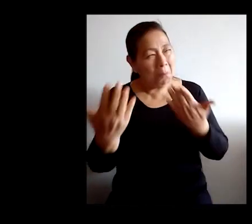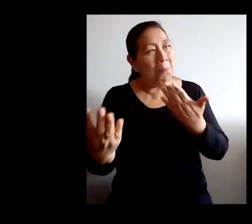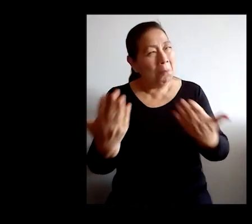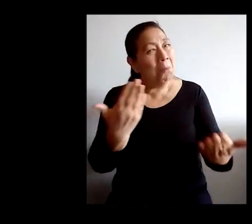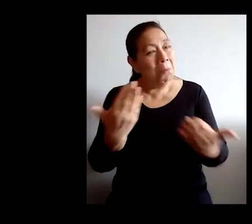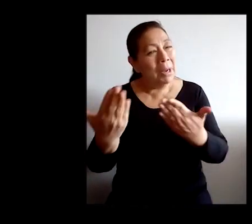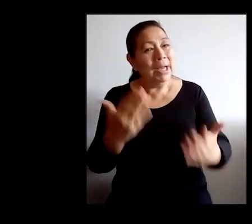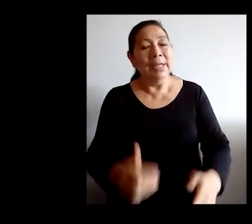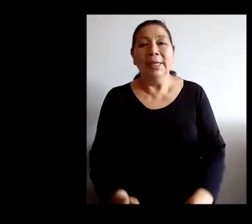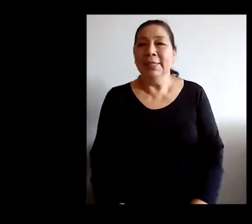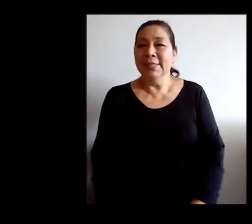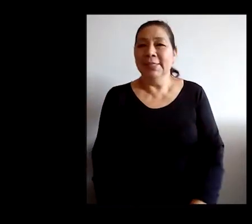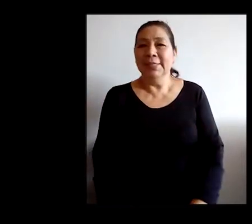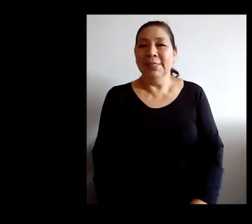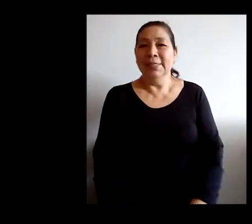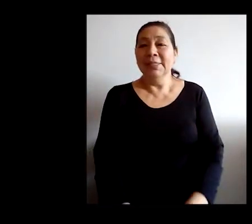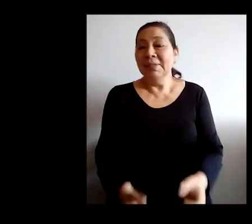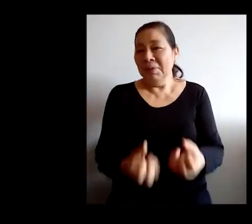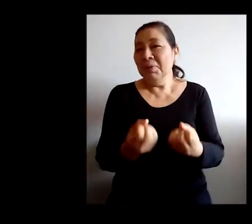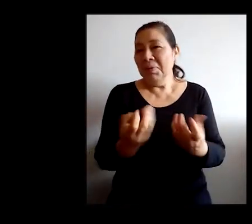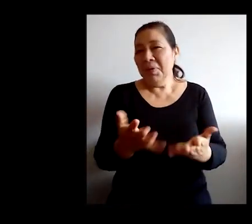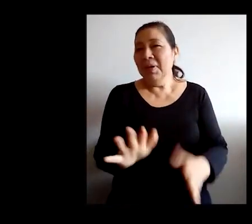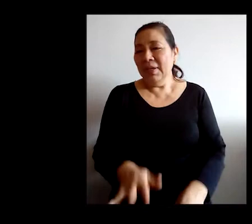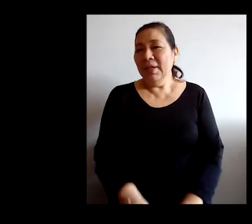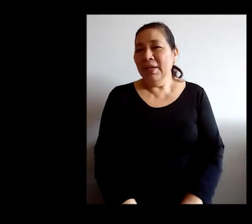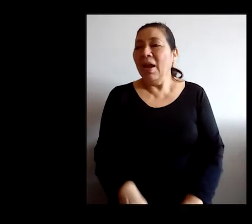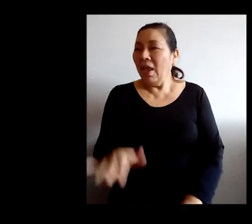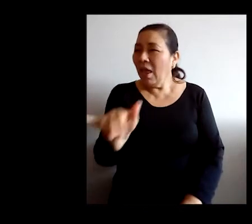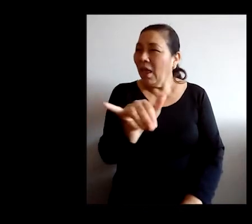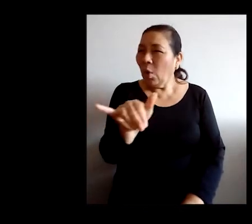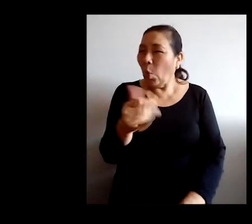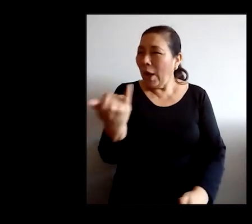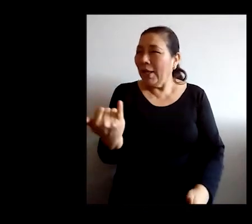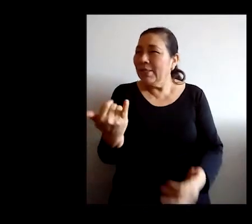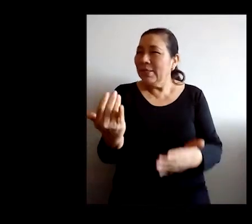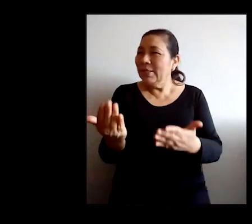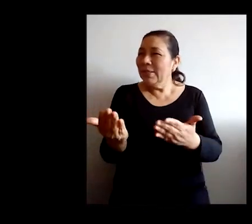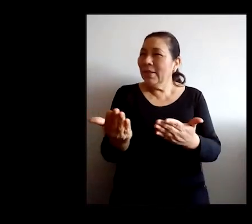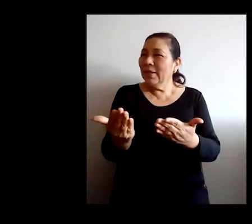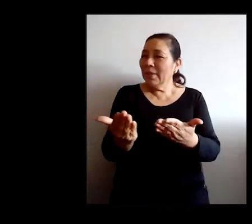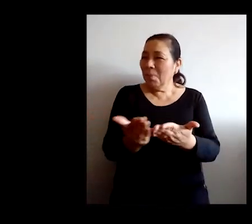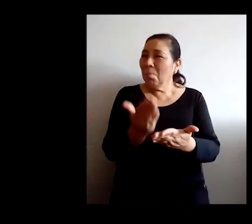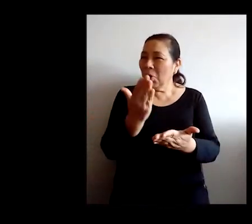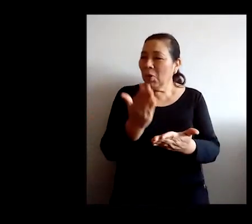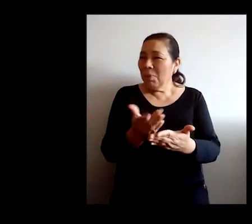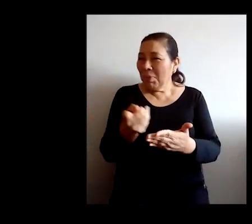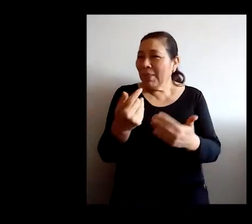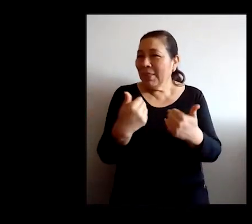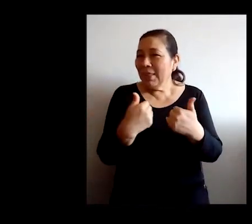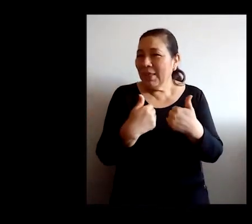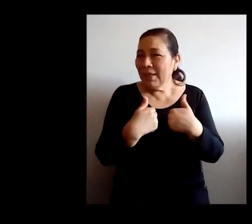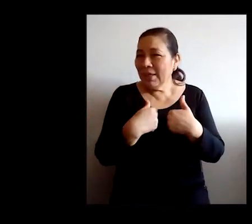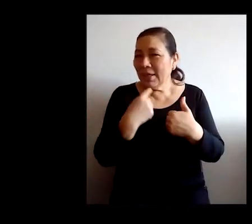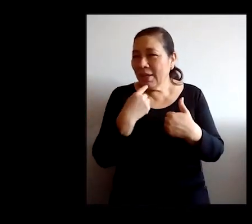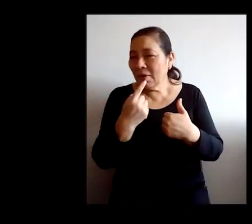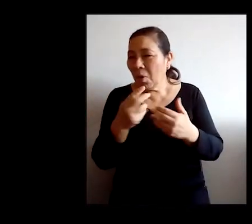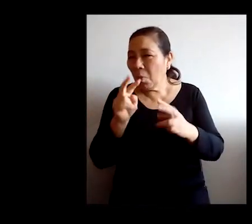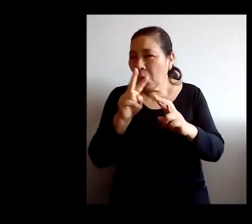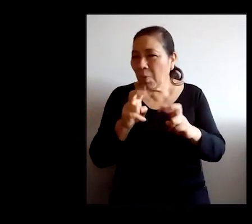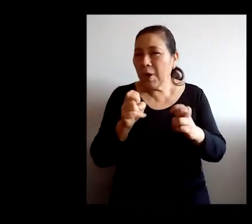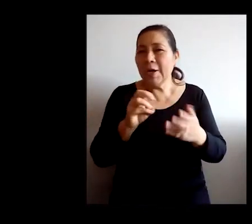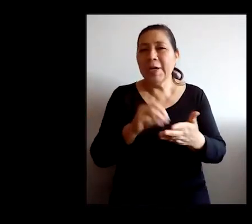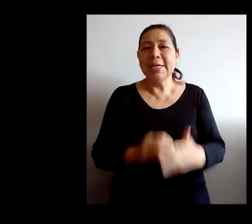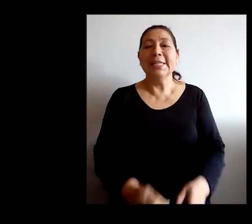parecería, ¿no? Parecería bastante similar a este. Yo no sé si ella ha tenido oportunidad de revisar